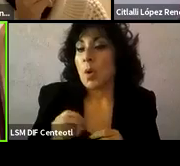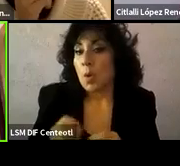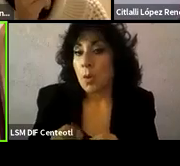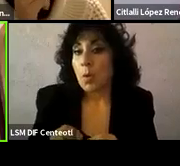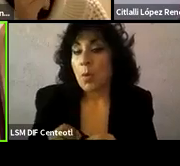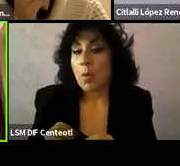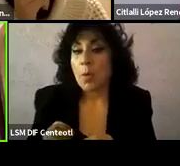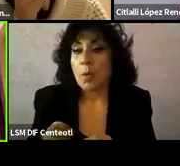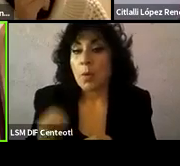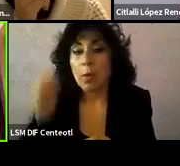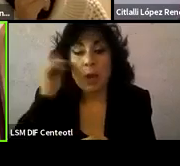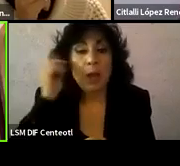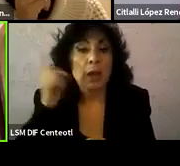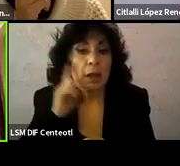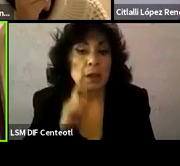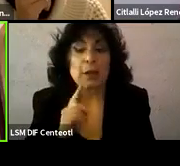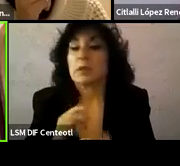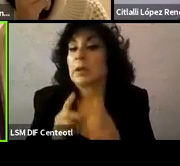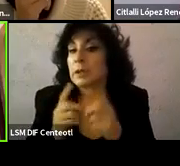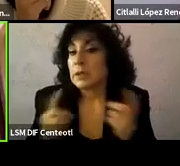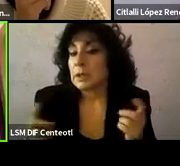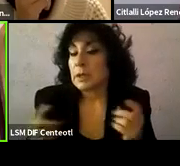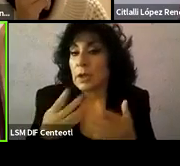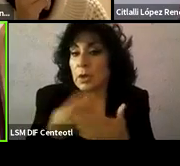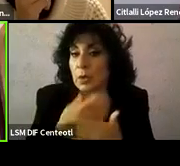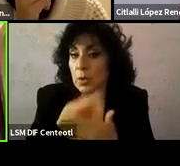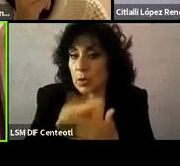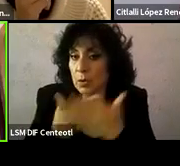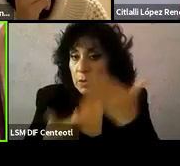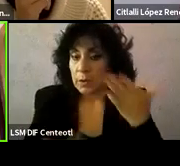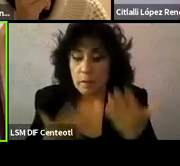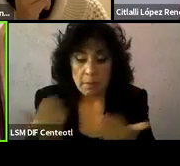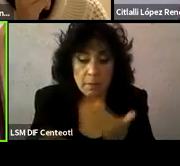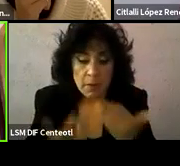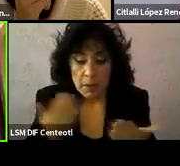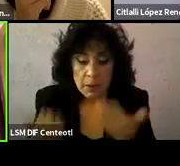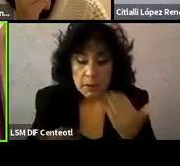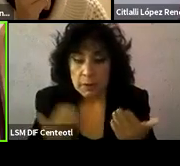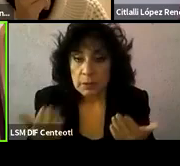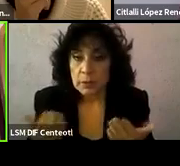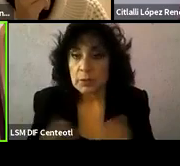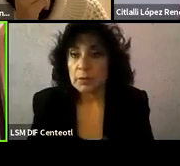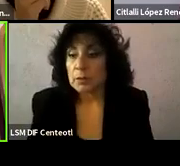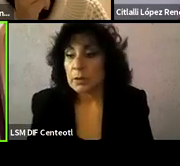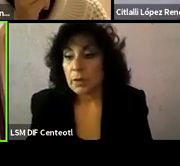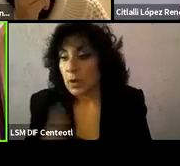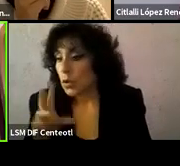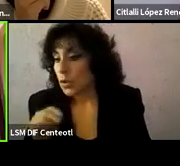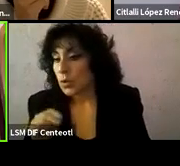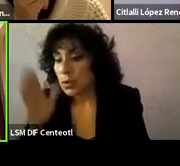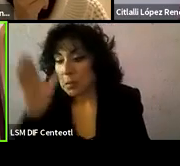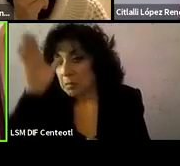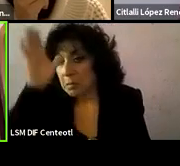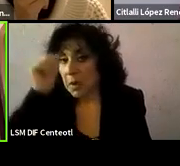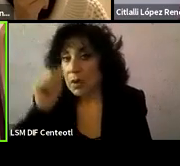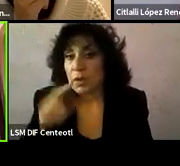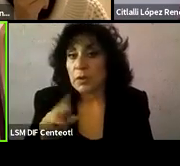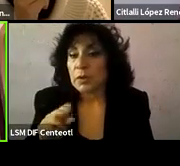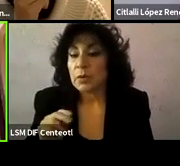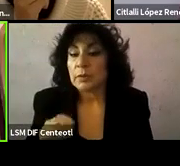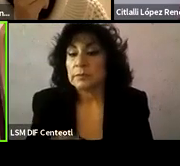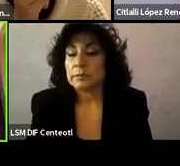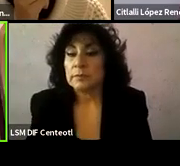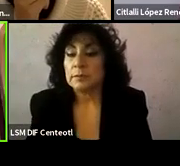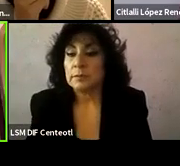en los libros, metimos porque me invitaron a hacer los libros de cívica y ética. No estoy totalmente de acuerdo en, no, o sea, que